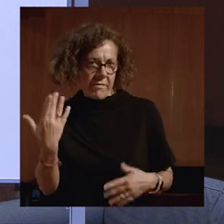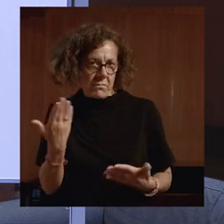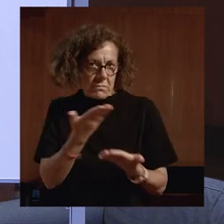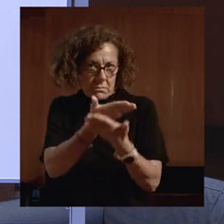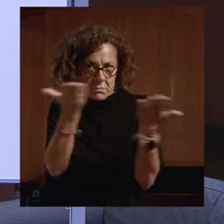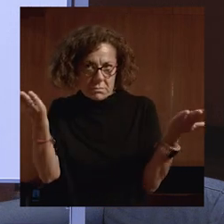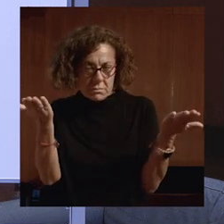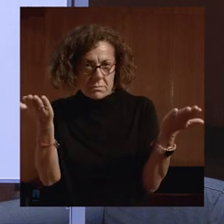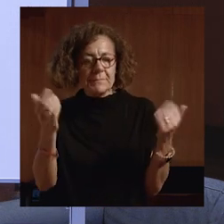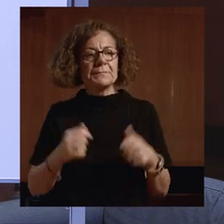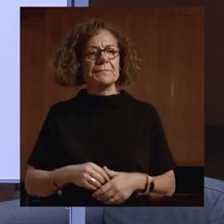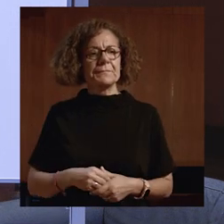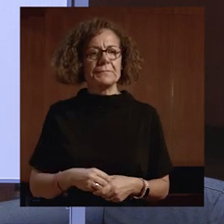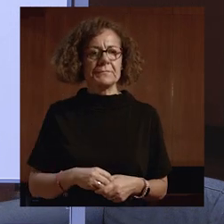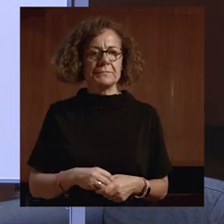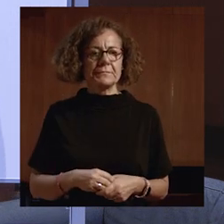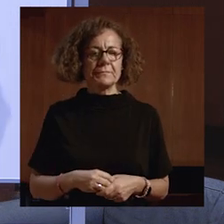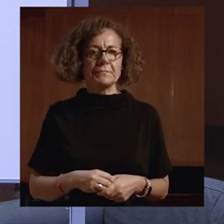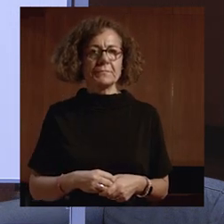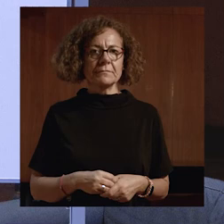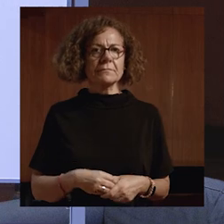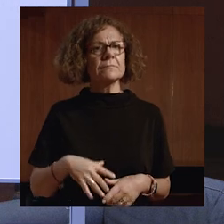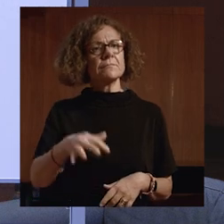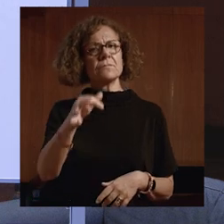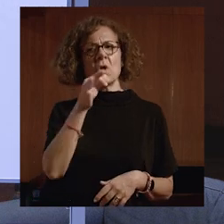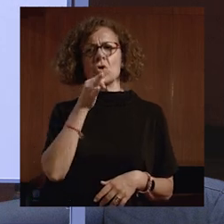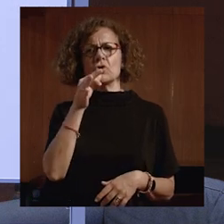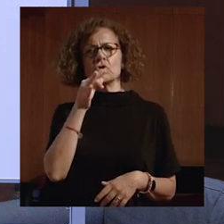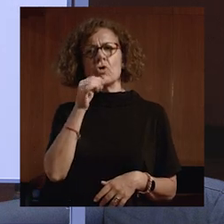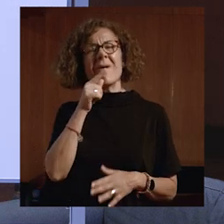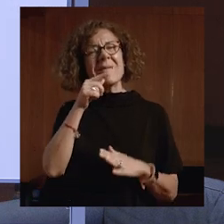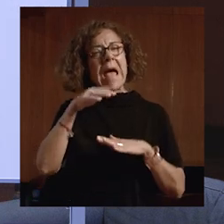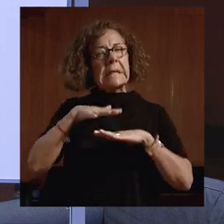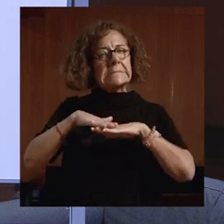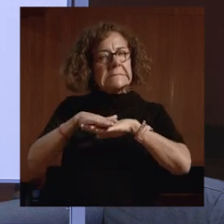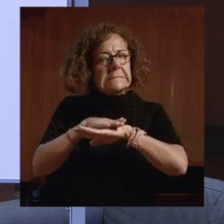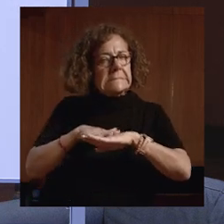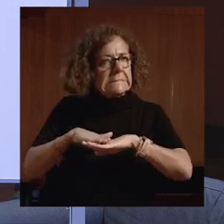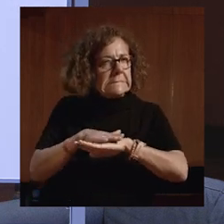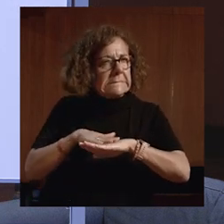música popular, tiene aún bastante intactas sus raíces